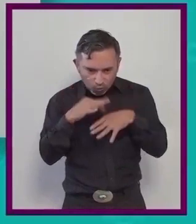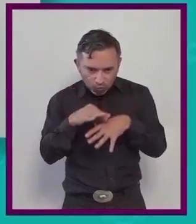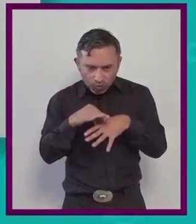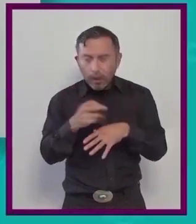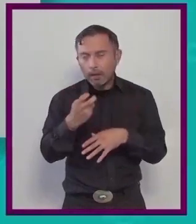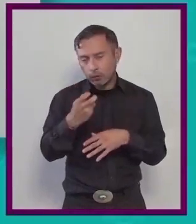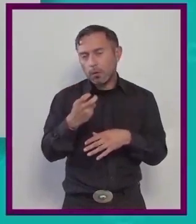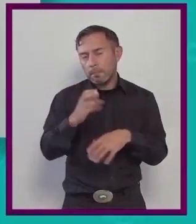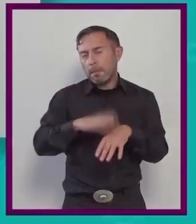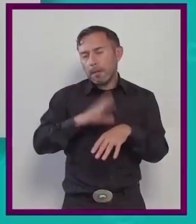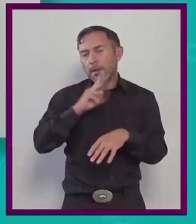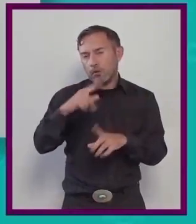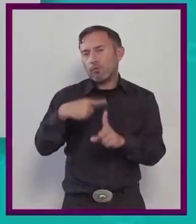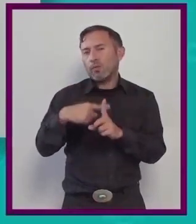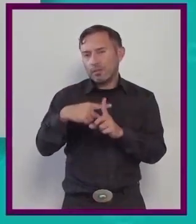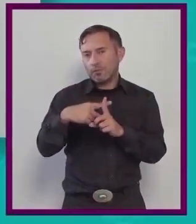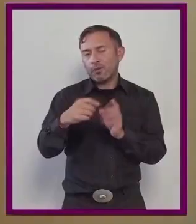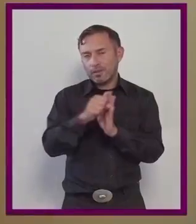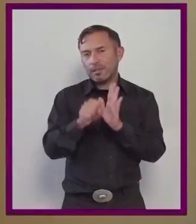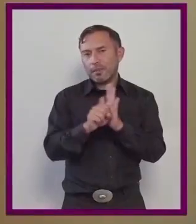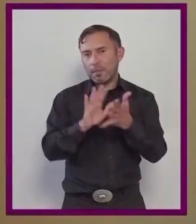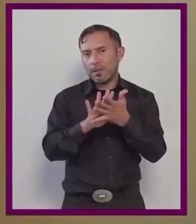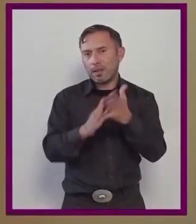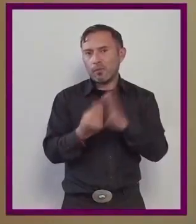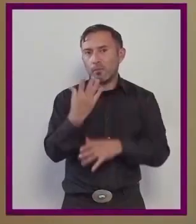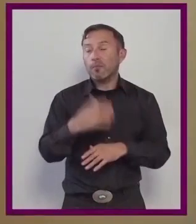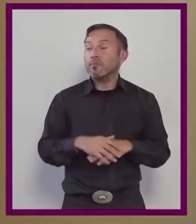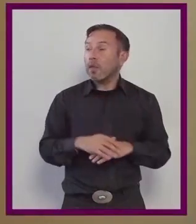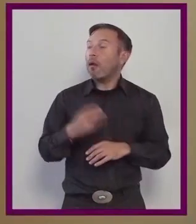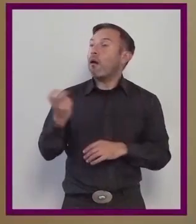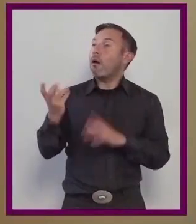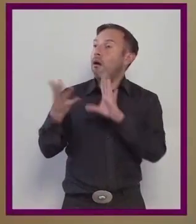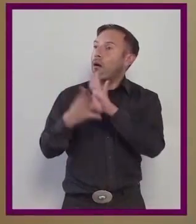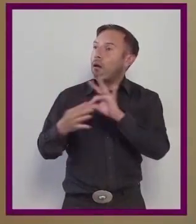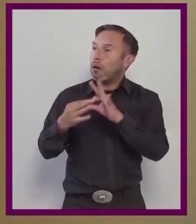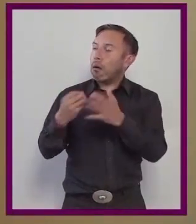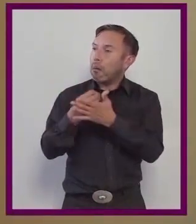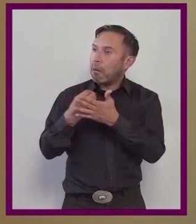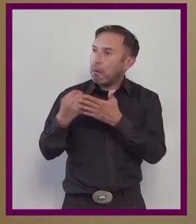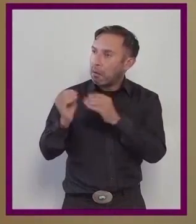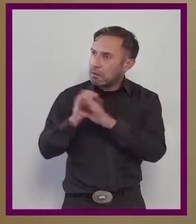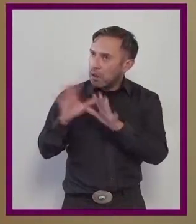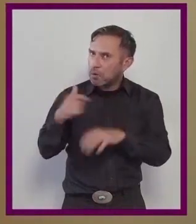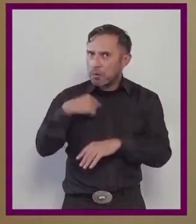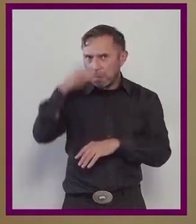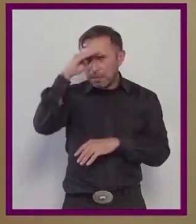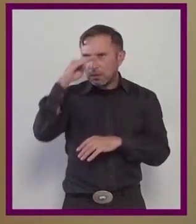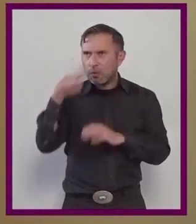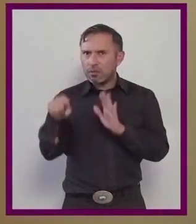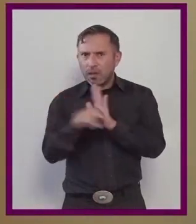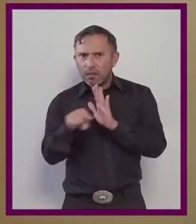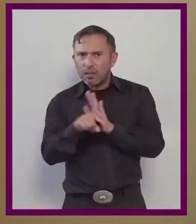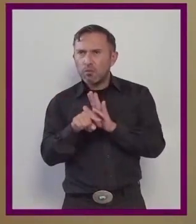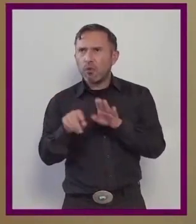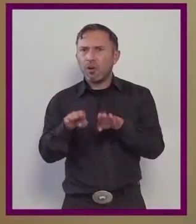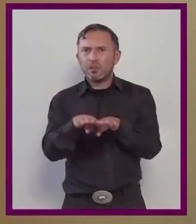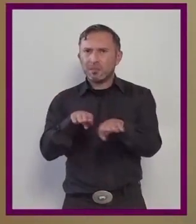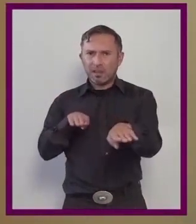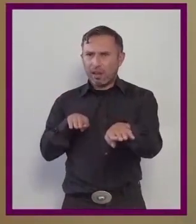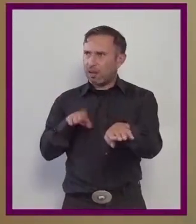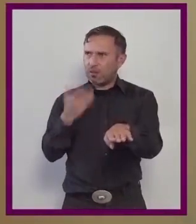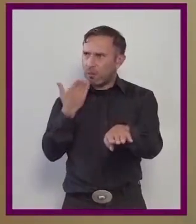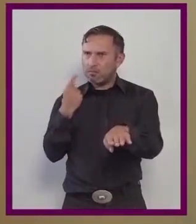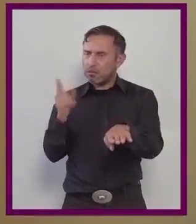tiene actualmente nuestro sistema penal. Definitivamente hasta ahorita lo que nos ha enseñado y lo que nos ha aclarado, creo que no hay ninguna